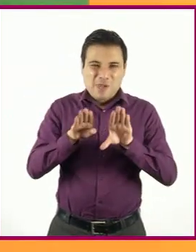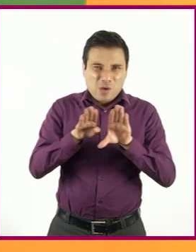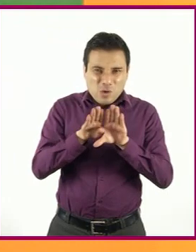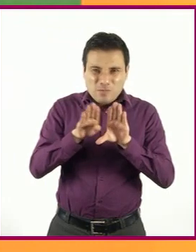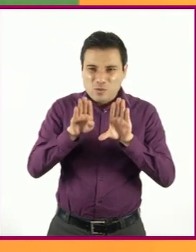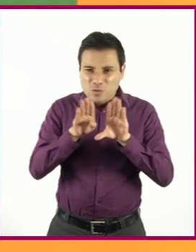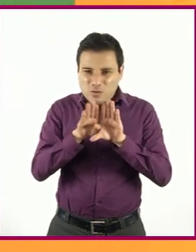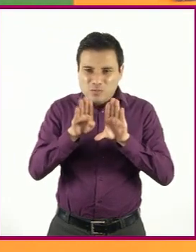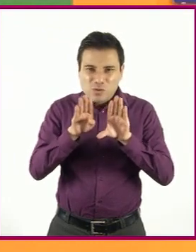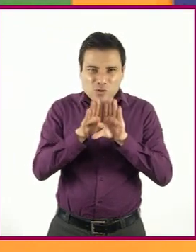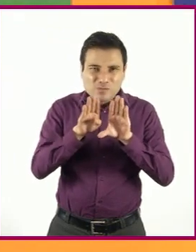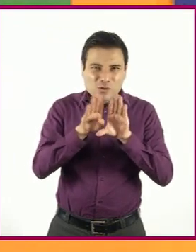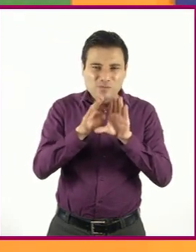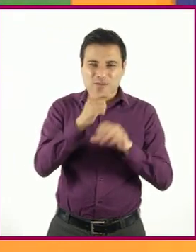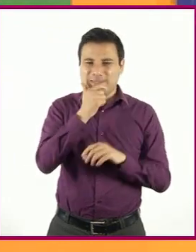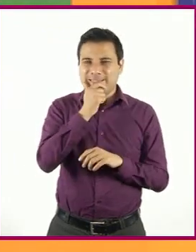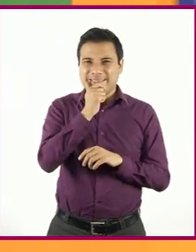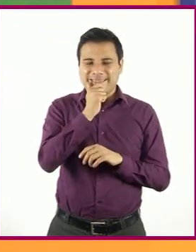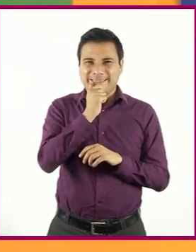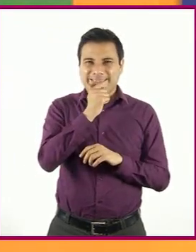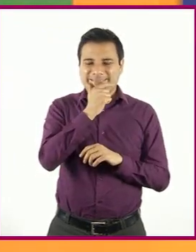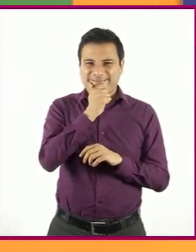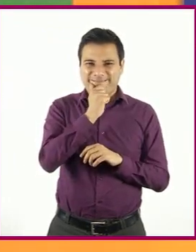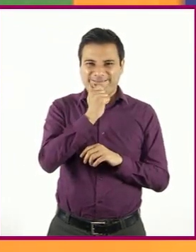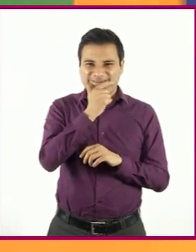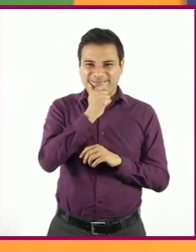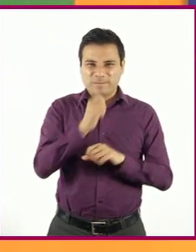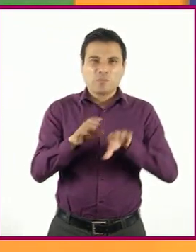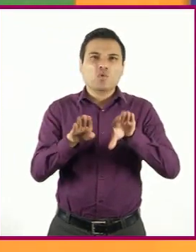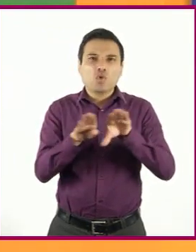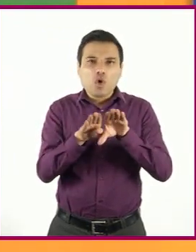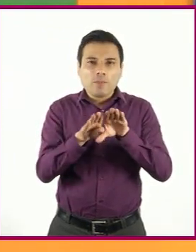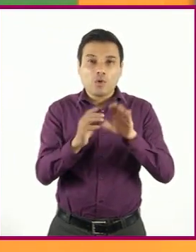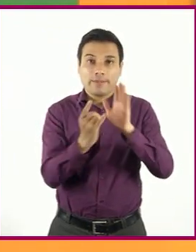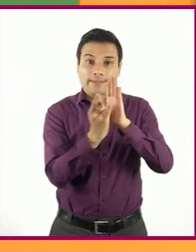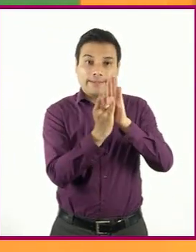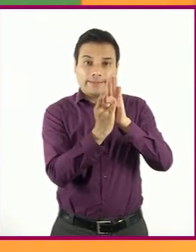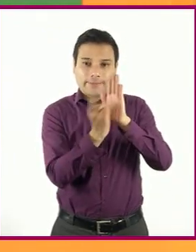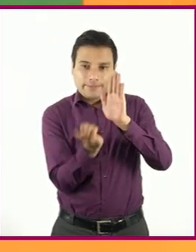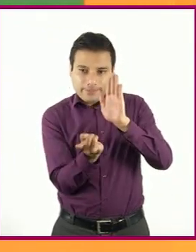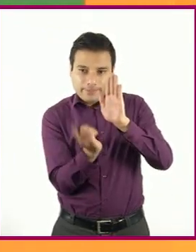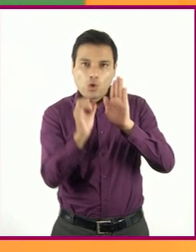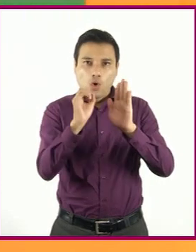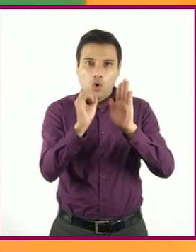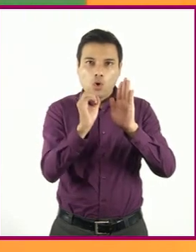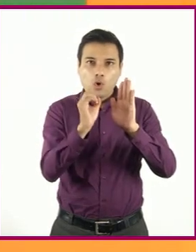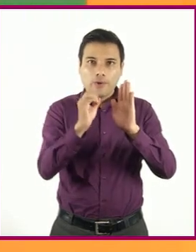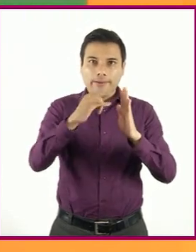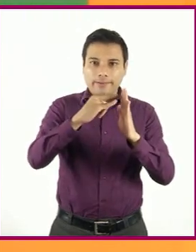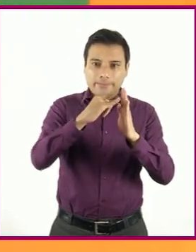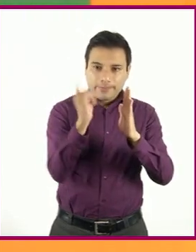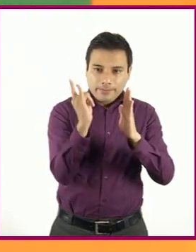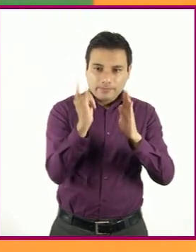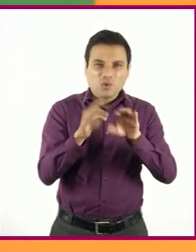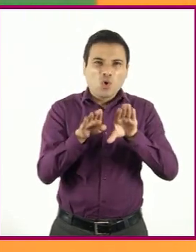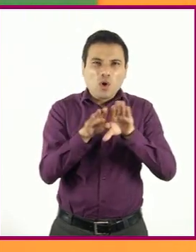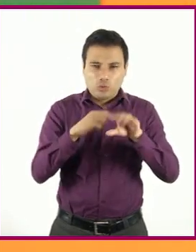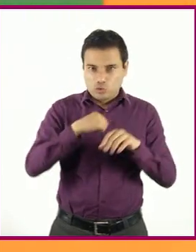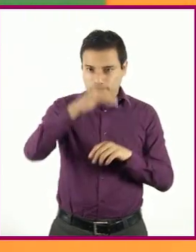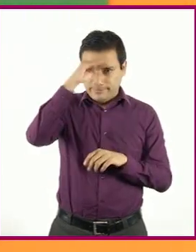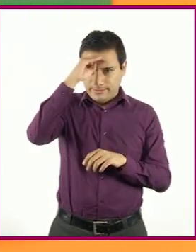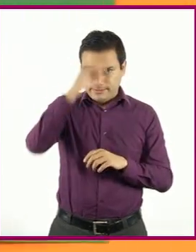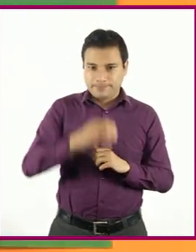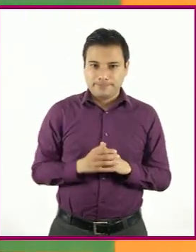entonces empecé a estudiar cómo tendría que ser el movimiento para que al pisar el perro el pedal, la puertita pudiese